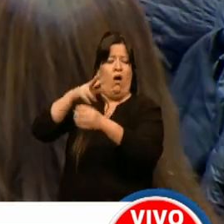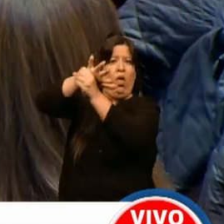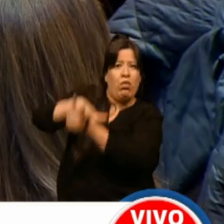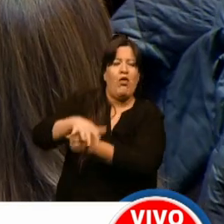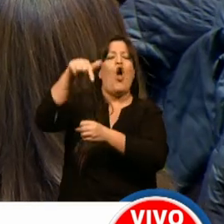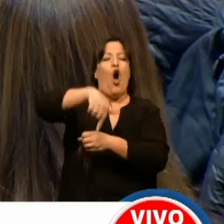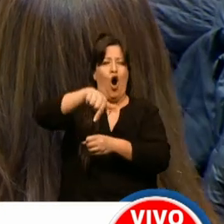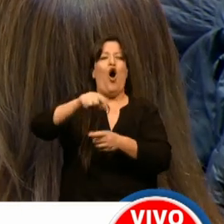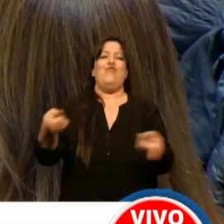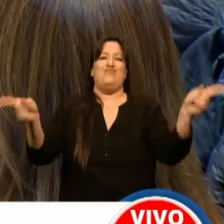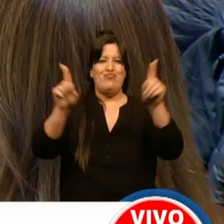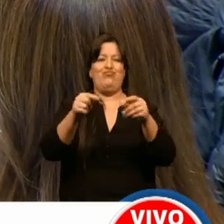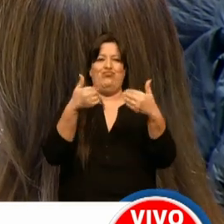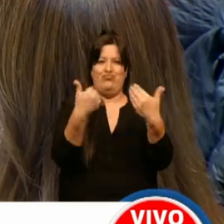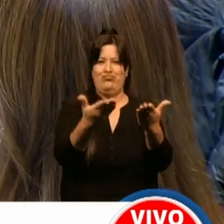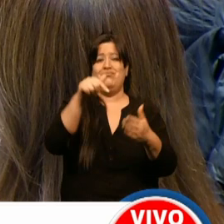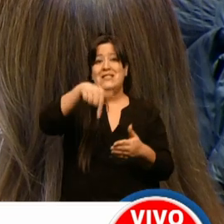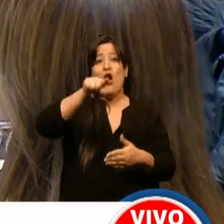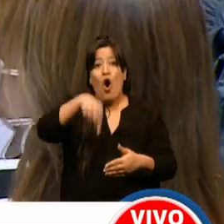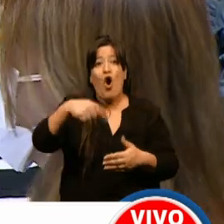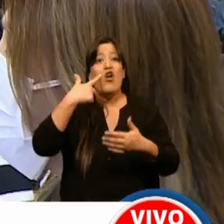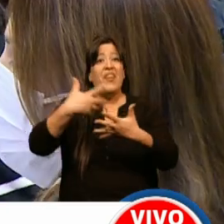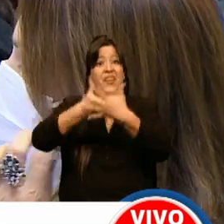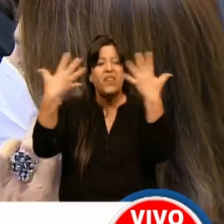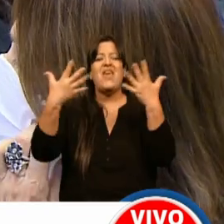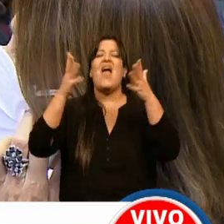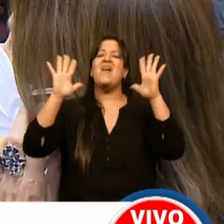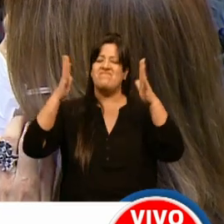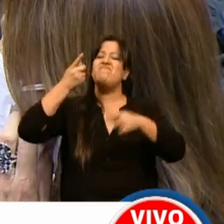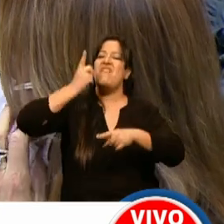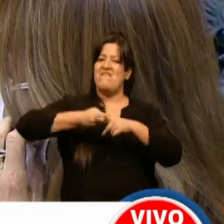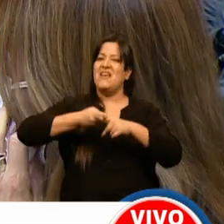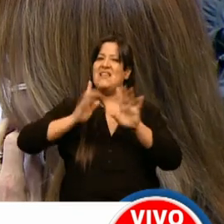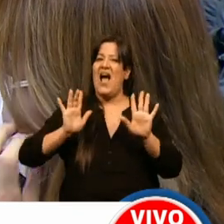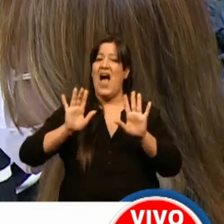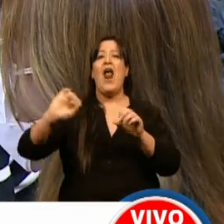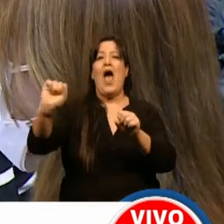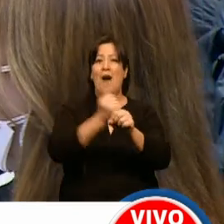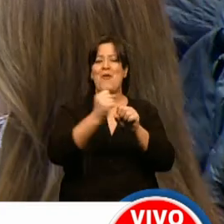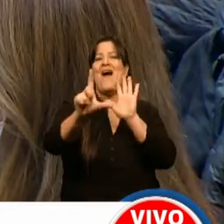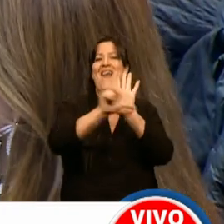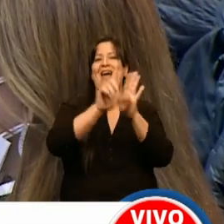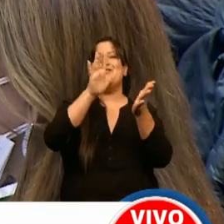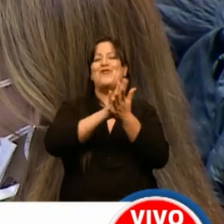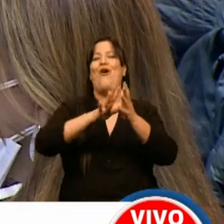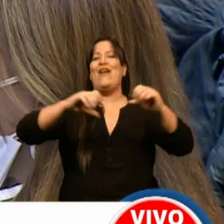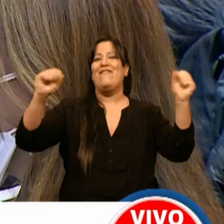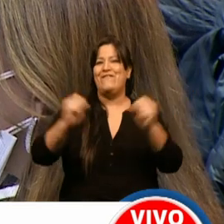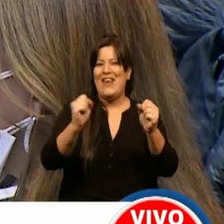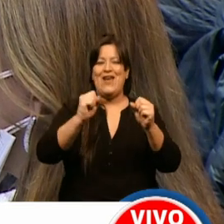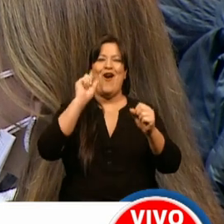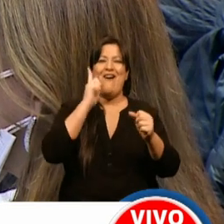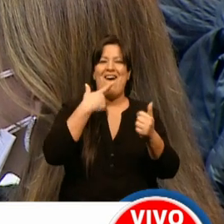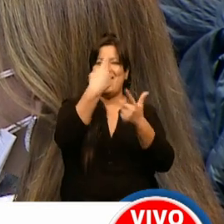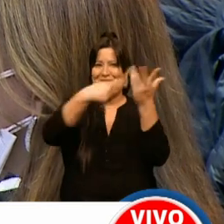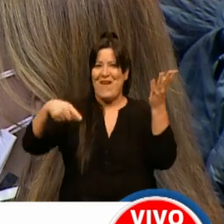creo que hoy es un día la verdad para criticar aprobamos la ley de zona fría con más derechos para